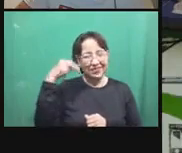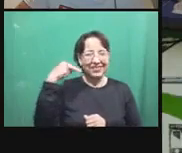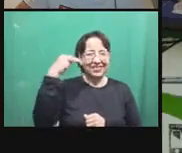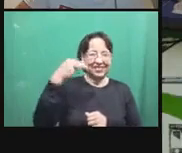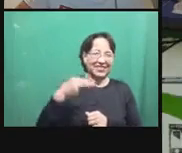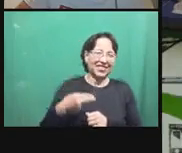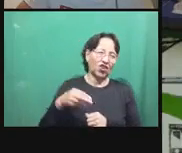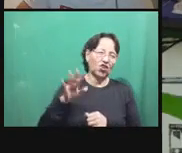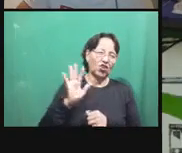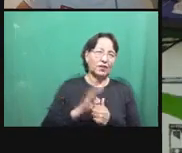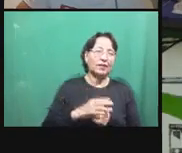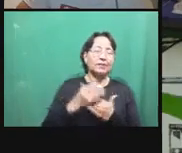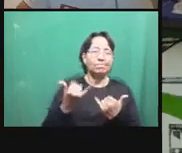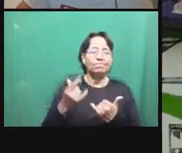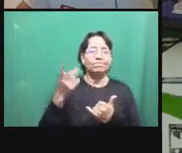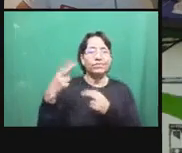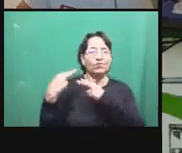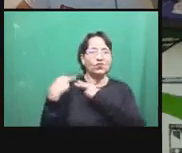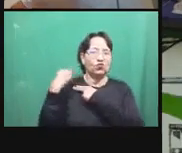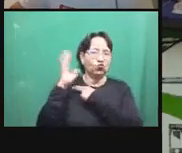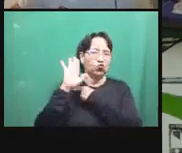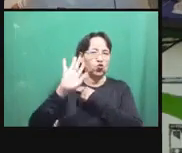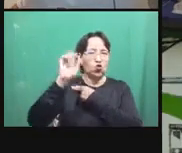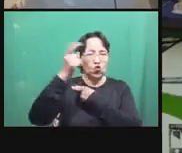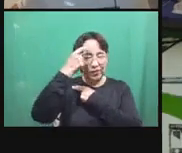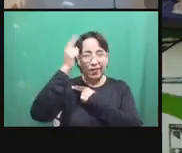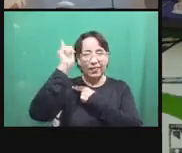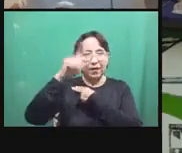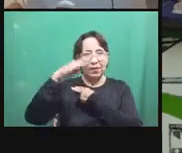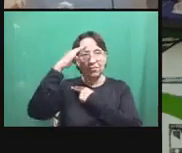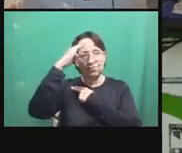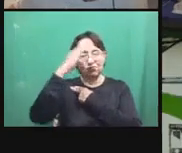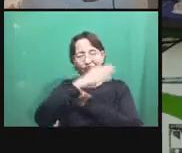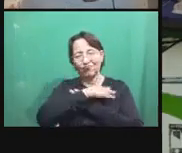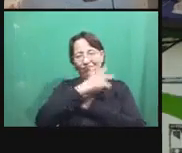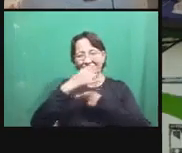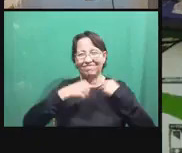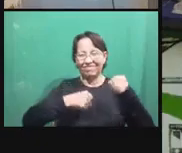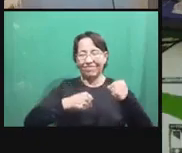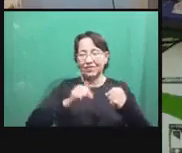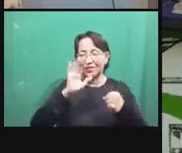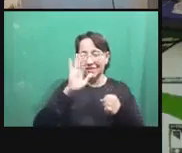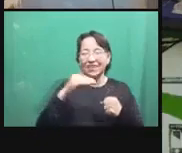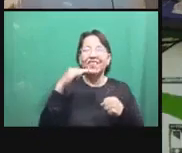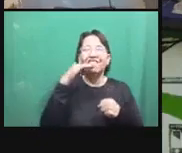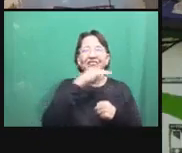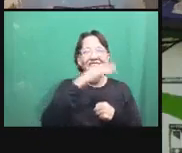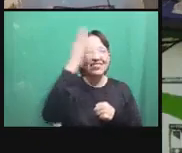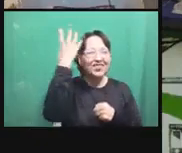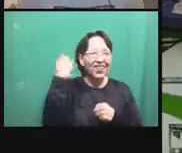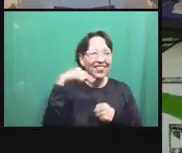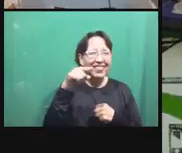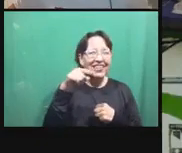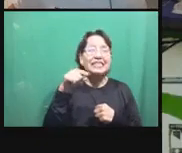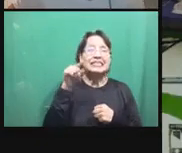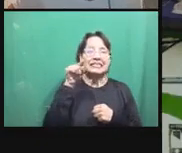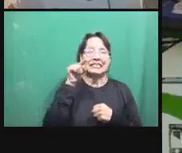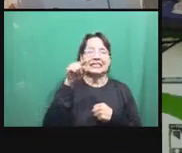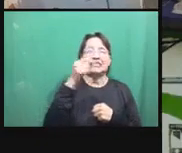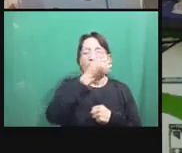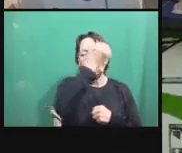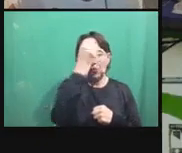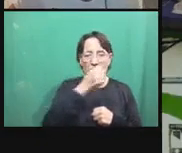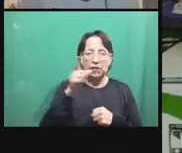como la responsabilidad del gobierno y ejército en los falsos positivos de Bogotá y Soacha. Hoy en día realmente no